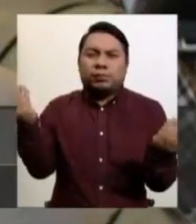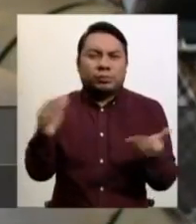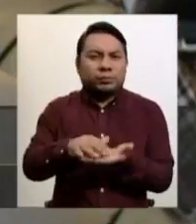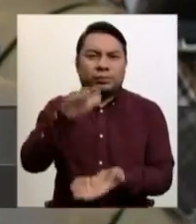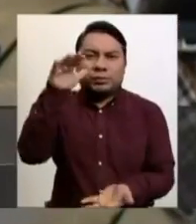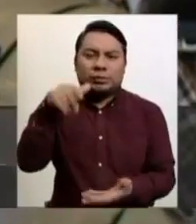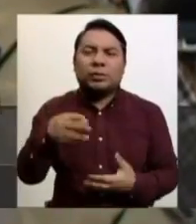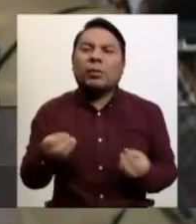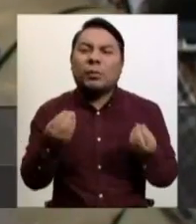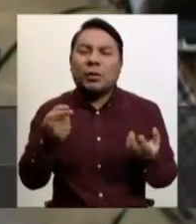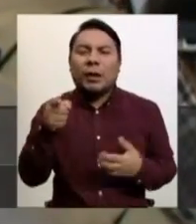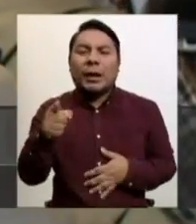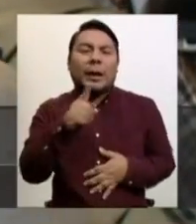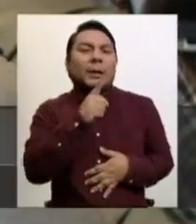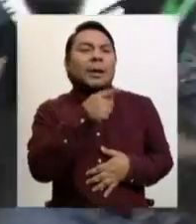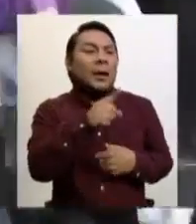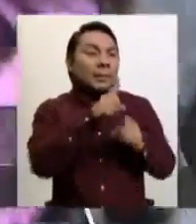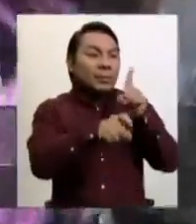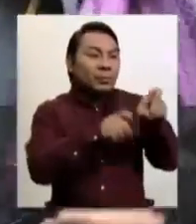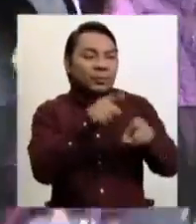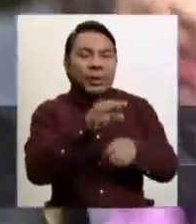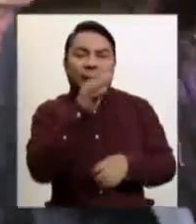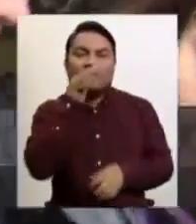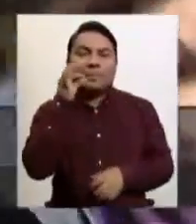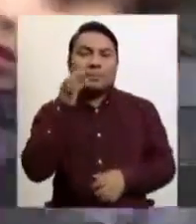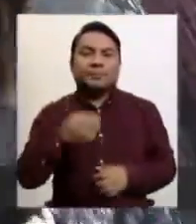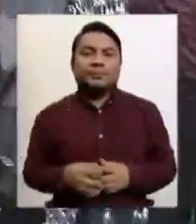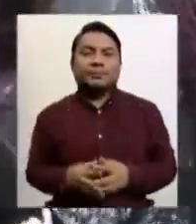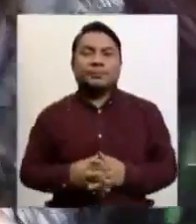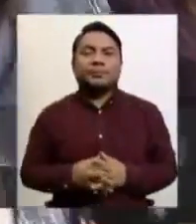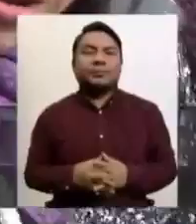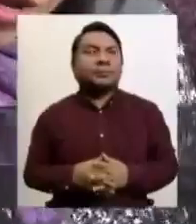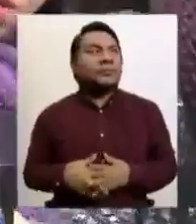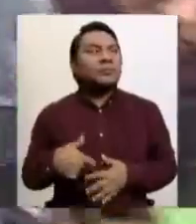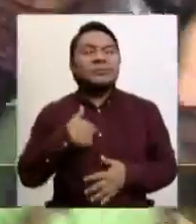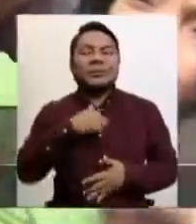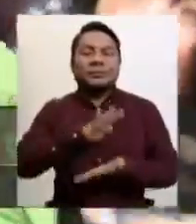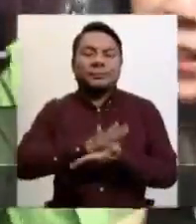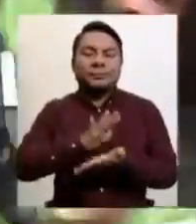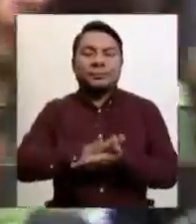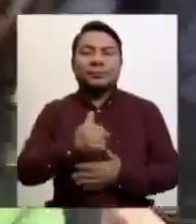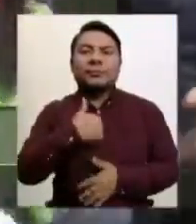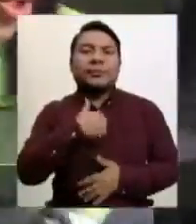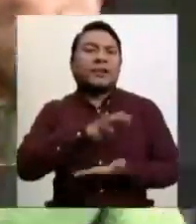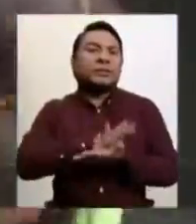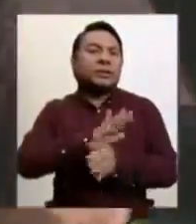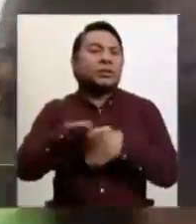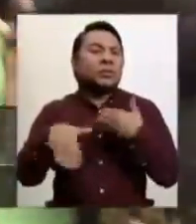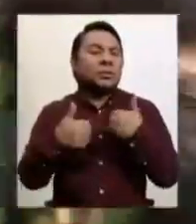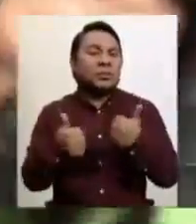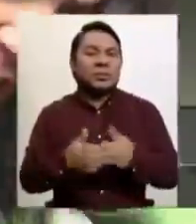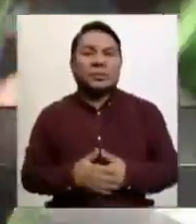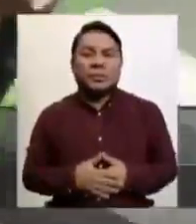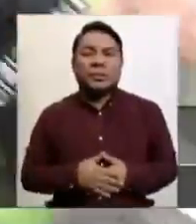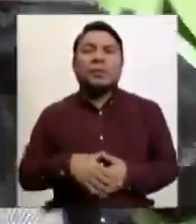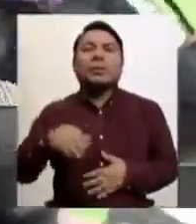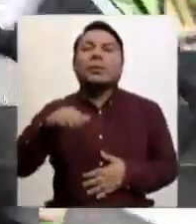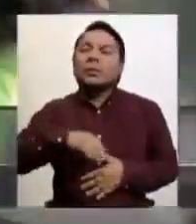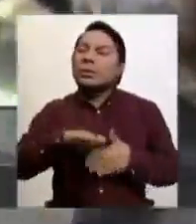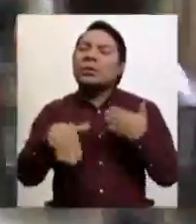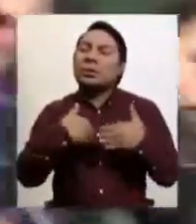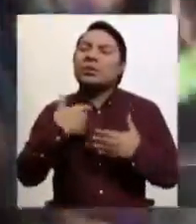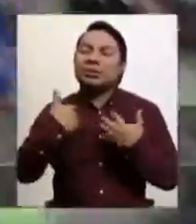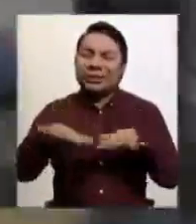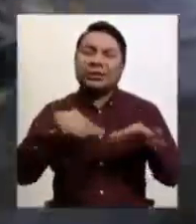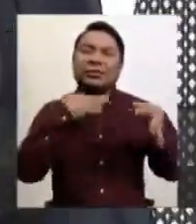ofreció detalles sobre este caso. Tranquilo. ¿Explicó cómo el origen de su patrimonio de 7 millones de dólares?